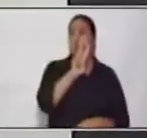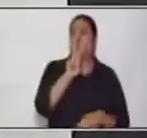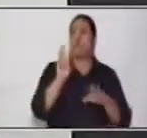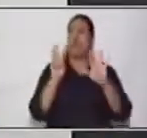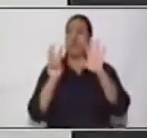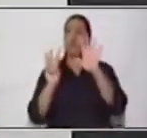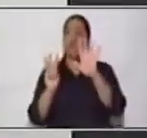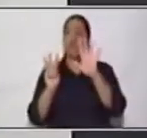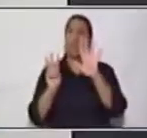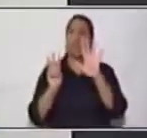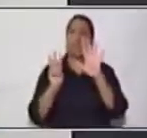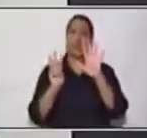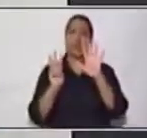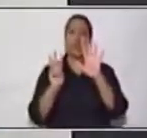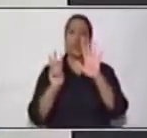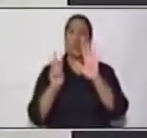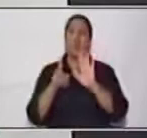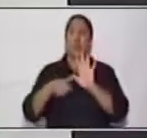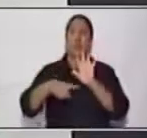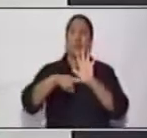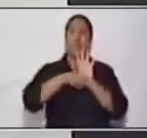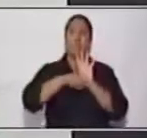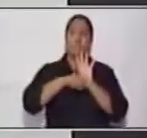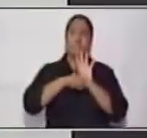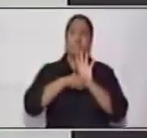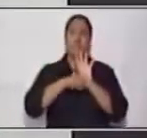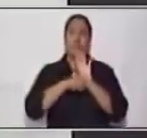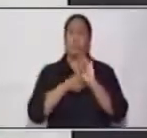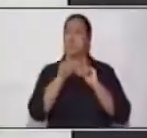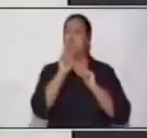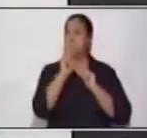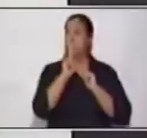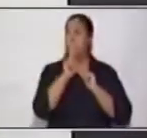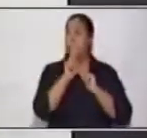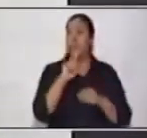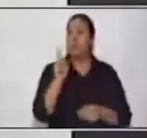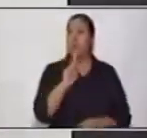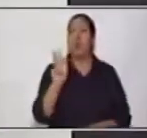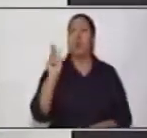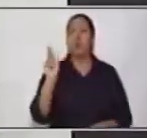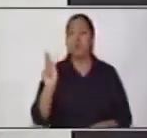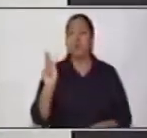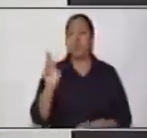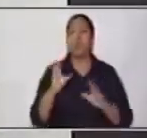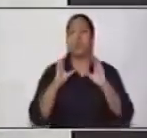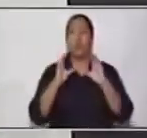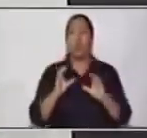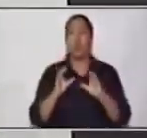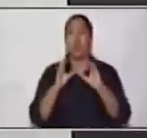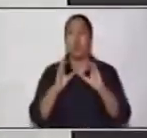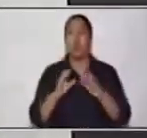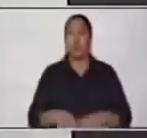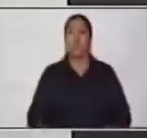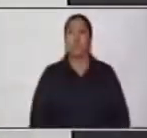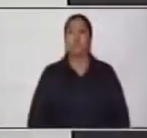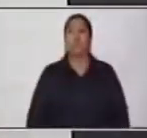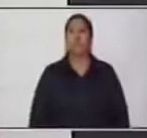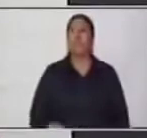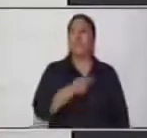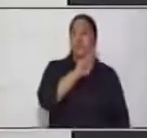a 28 menos, ya no escribo y, cuidado, ya no escribo y, voy a escribir 0.